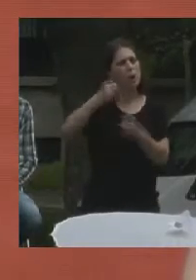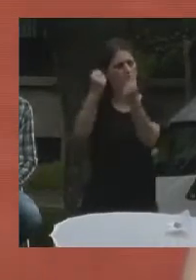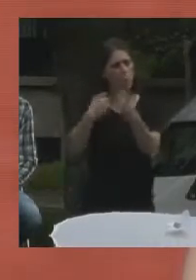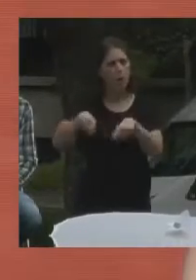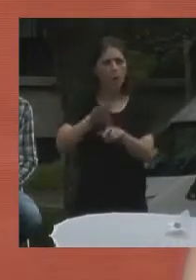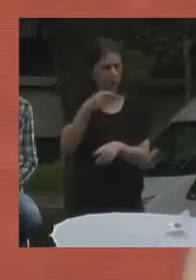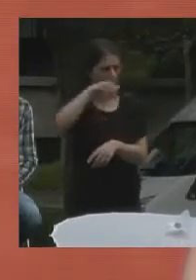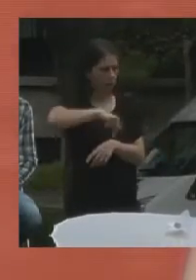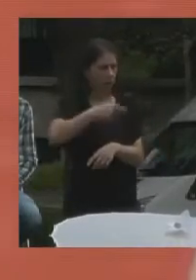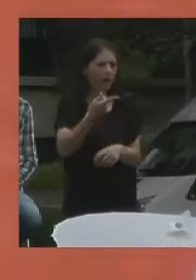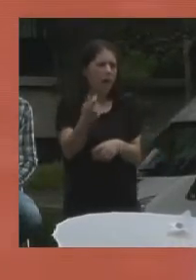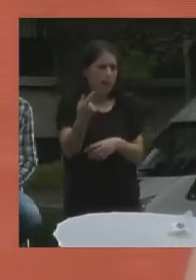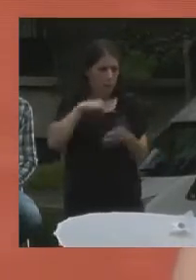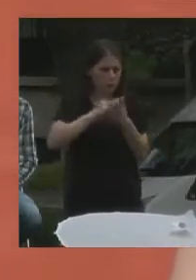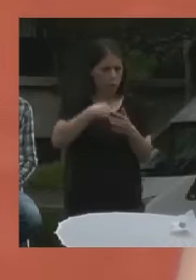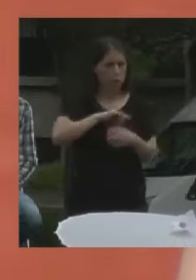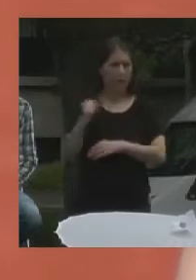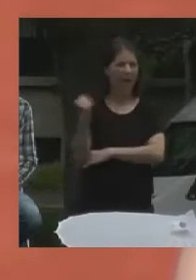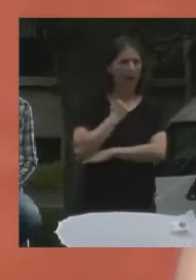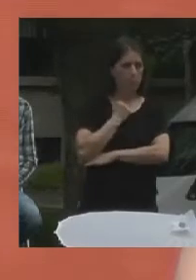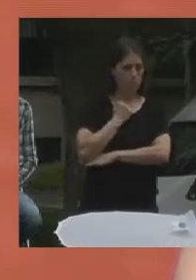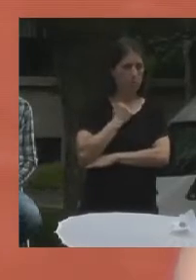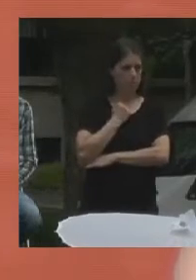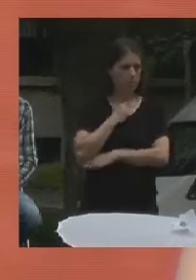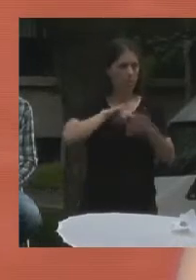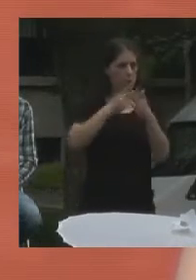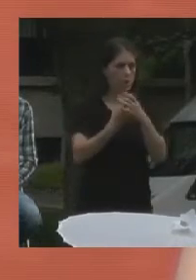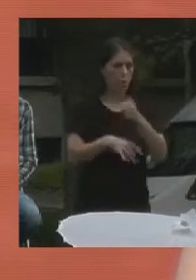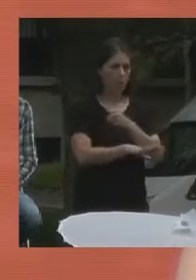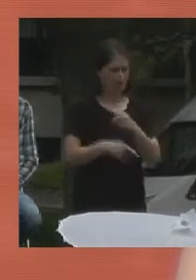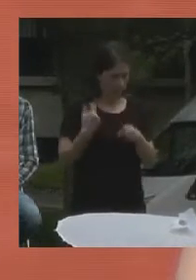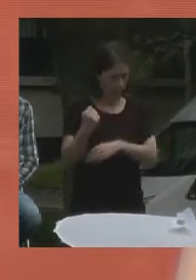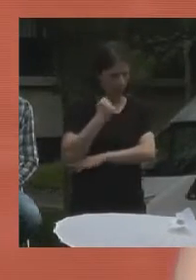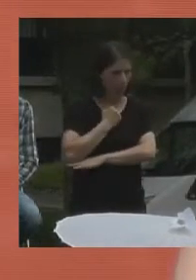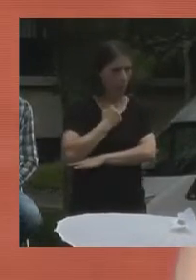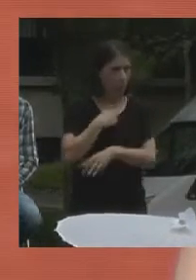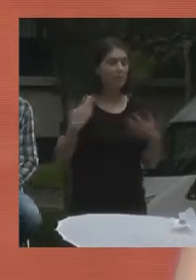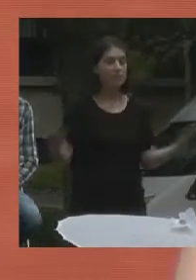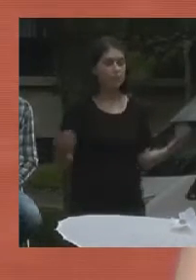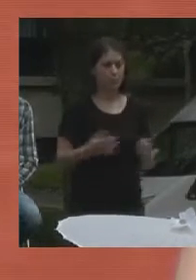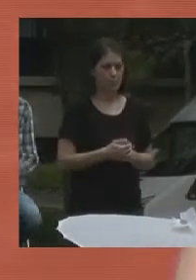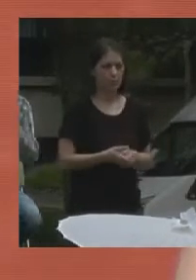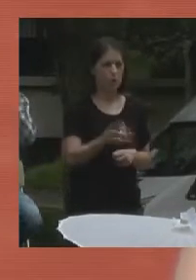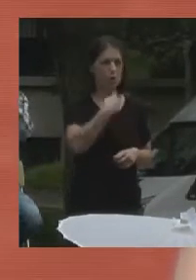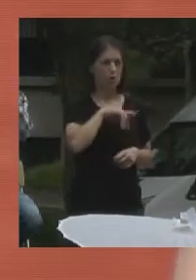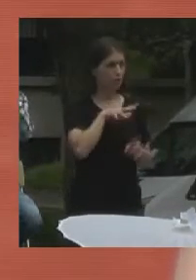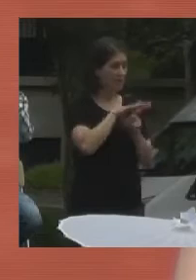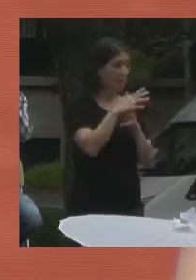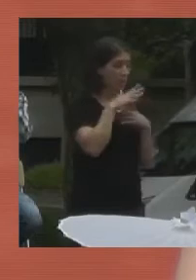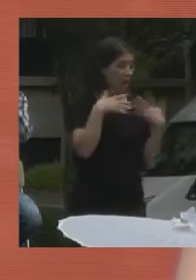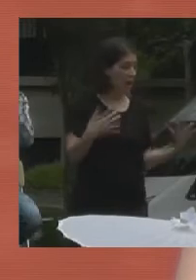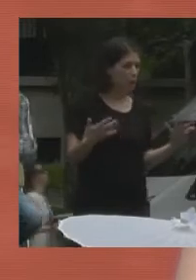do país que apoian este proxecto, que están detrás deste proxecto. Por tanto, estamos nunha